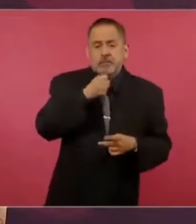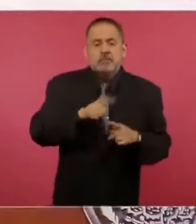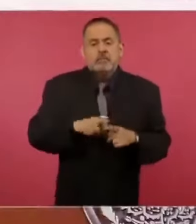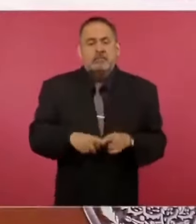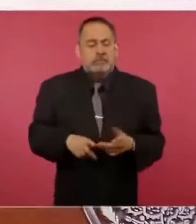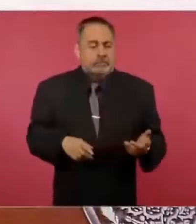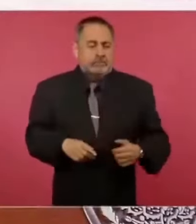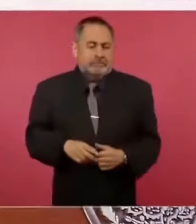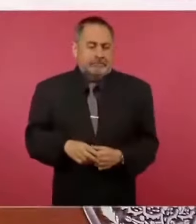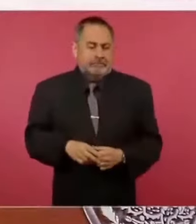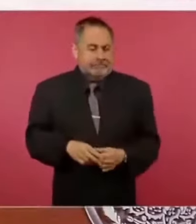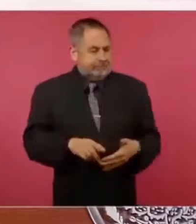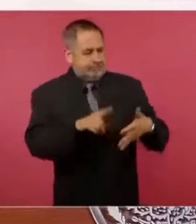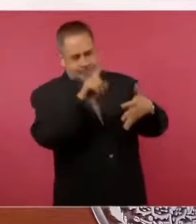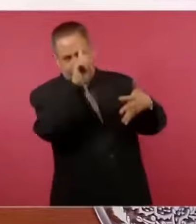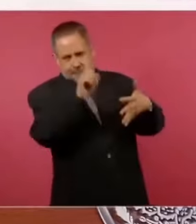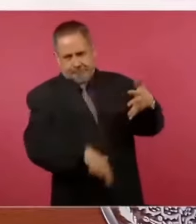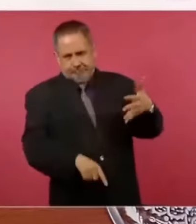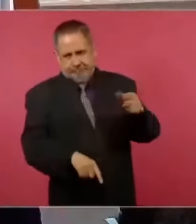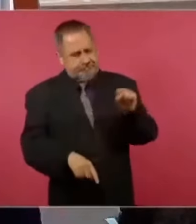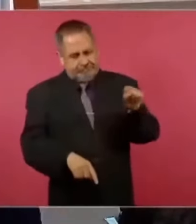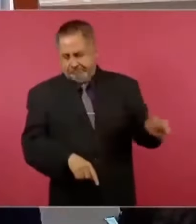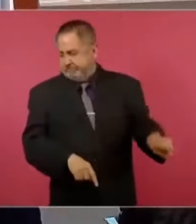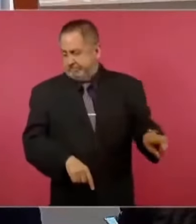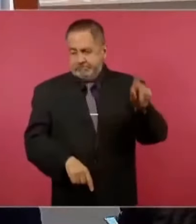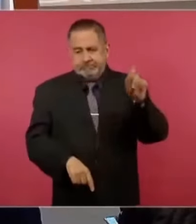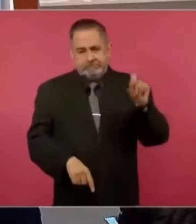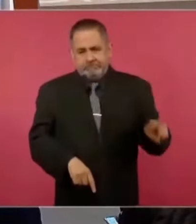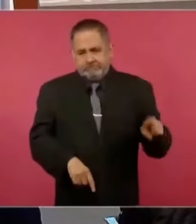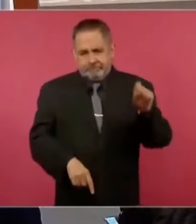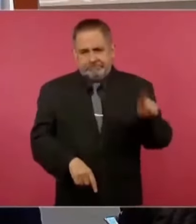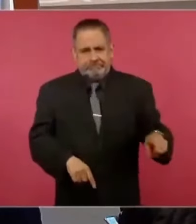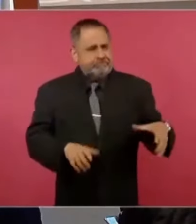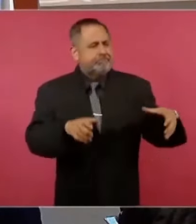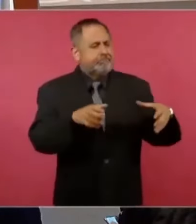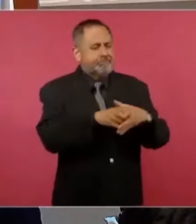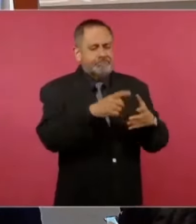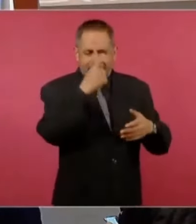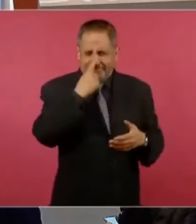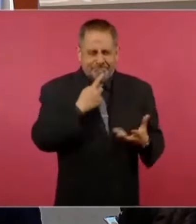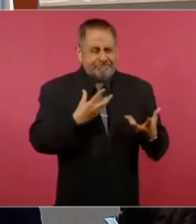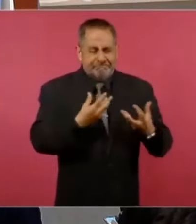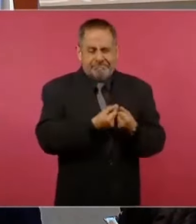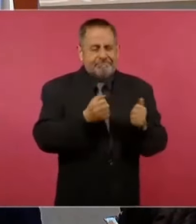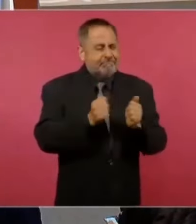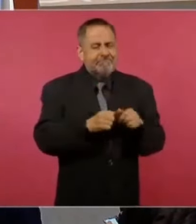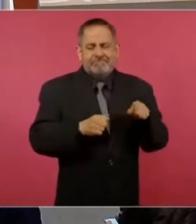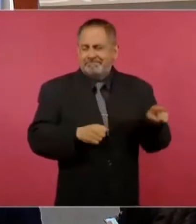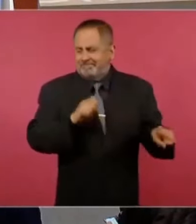Televisa todos son de este corte de Aguilar